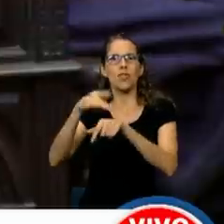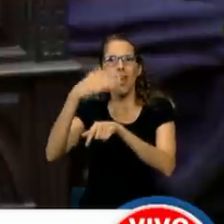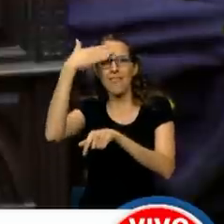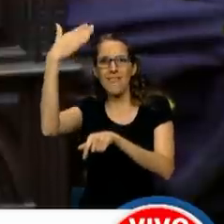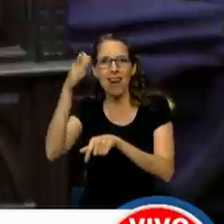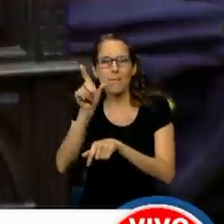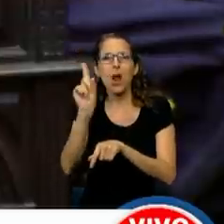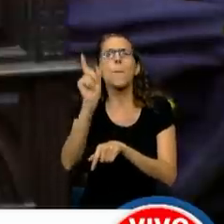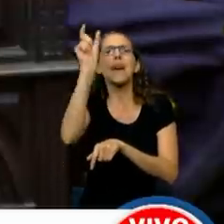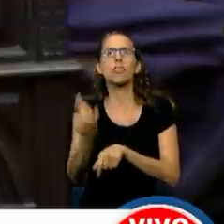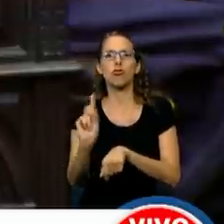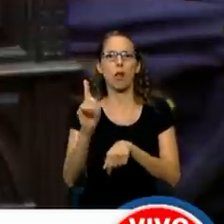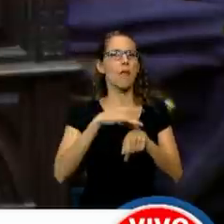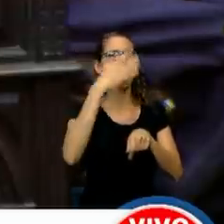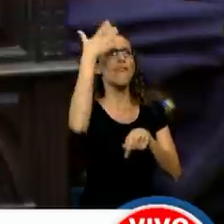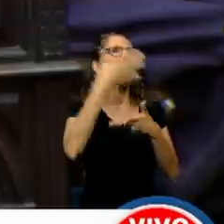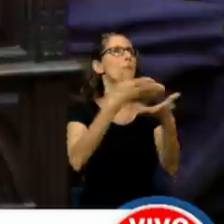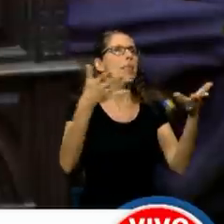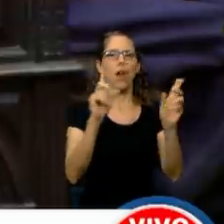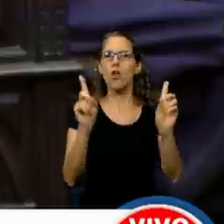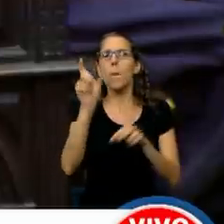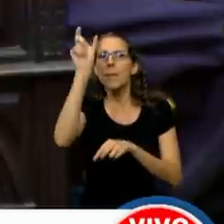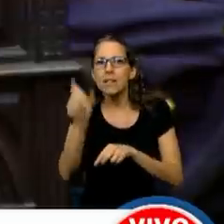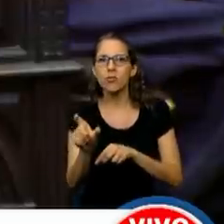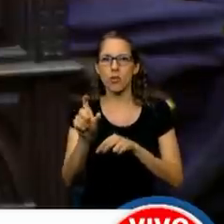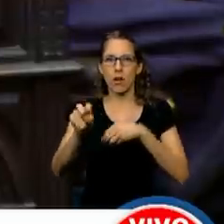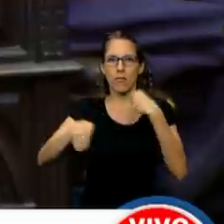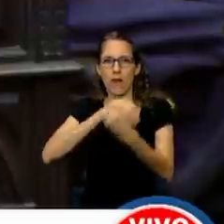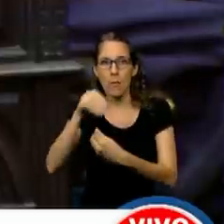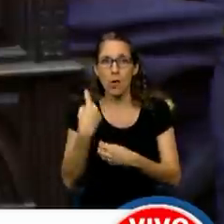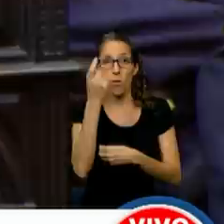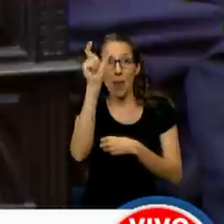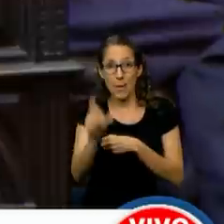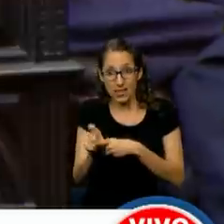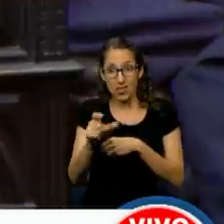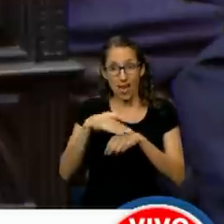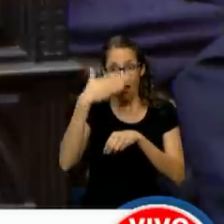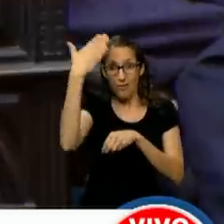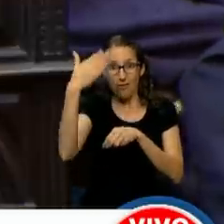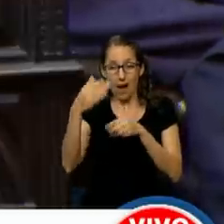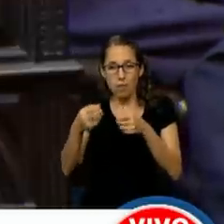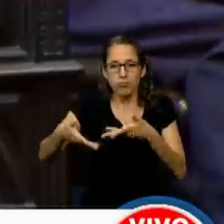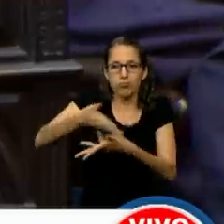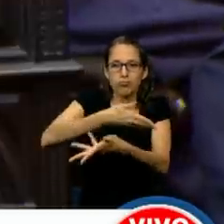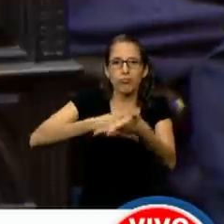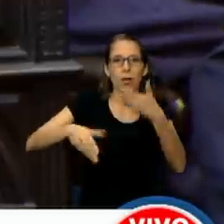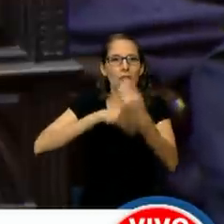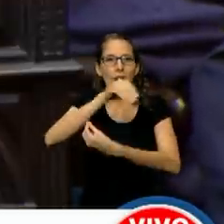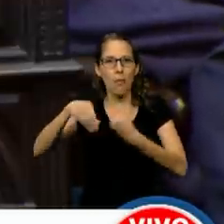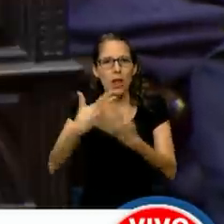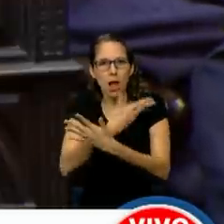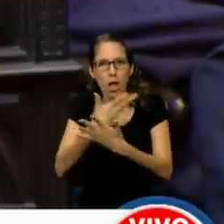enfermedad hay una familia que enferma porque un enfermo enferma la familia hay una persona